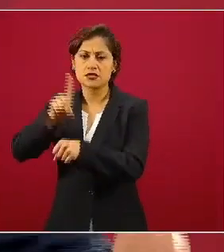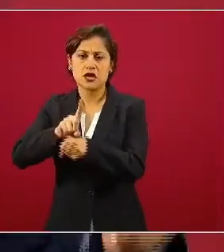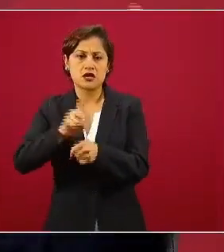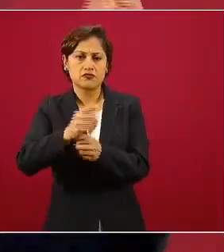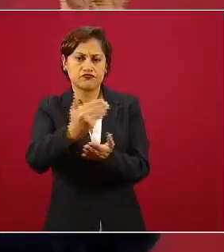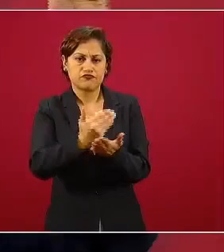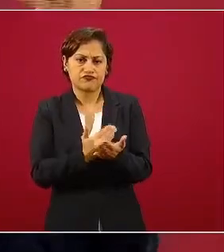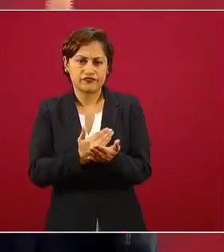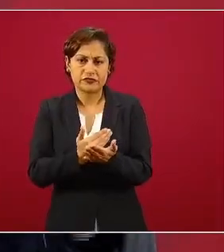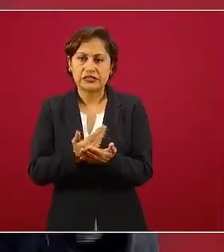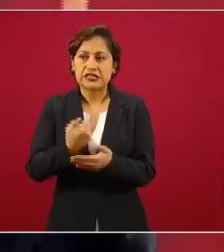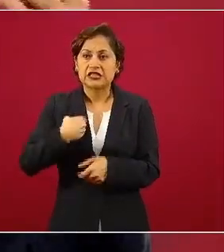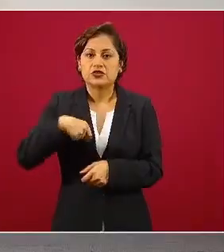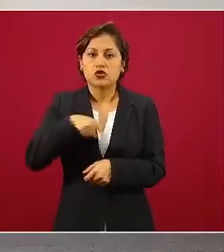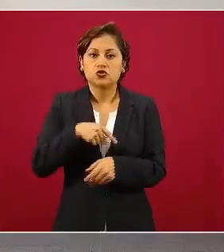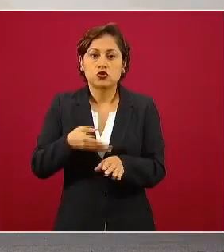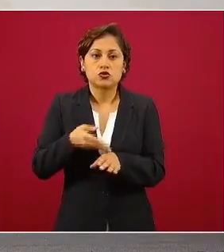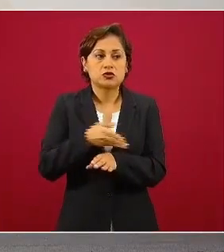saliendo